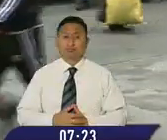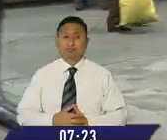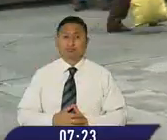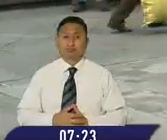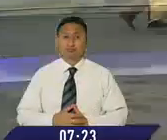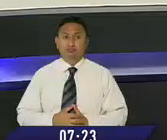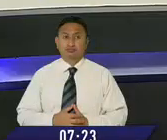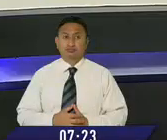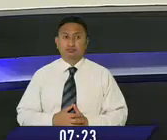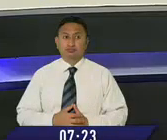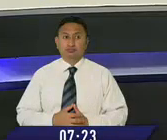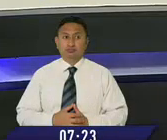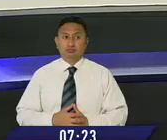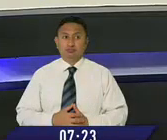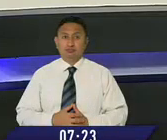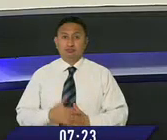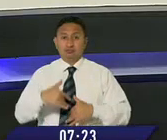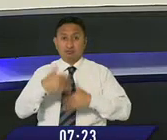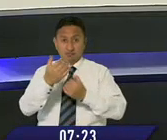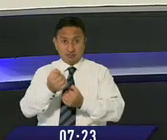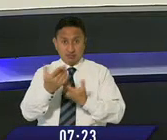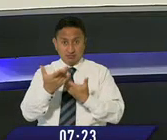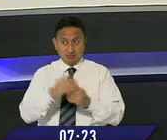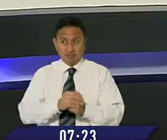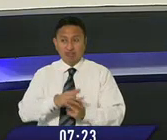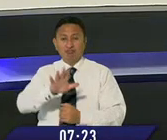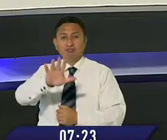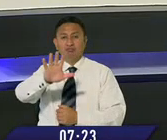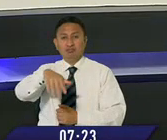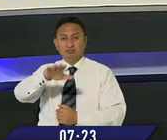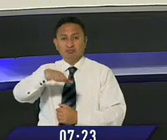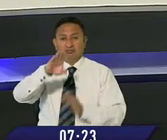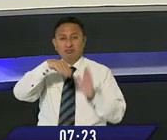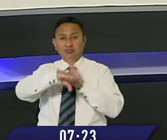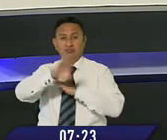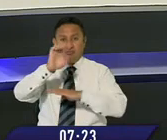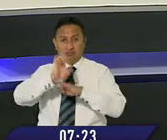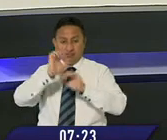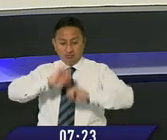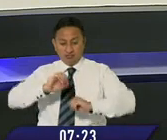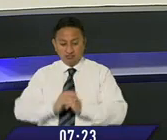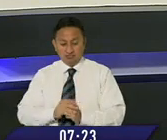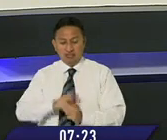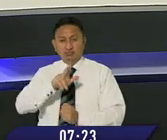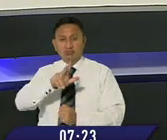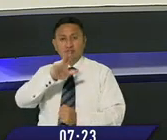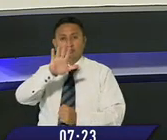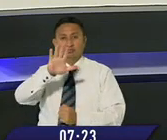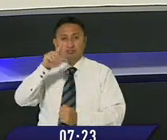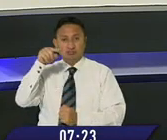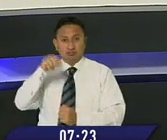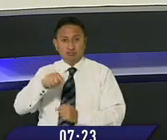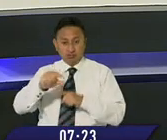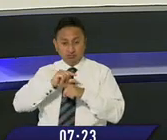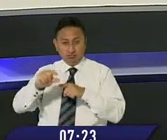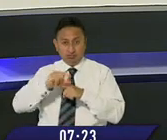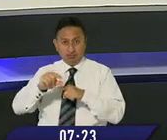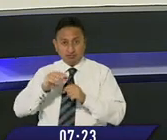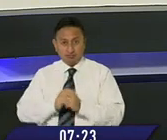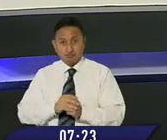Romero. Este puede contarles que en 5 meses Banecuador ha entregado más de 35,000 créditos